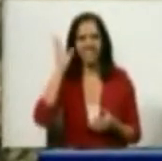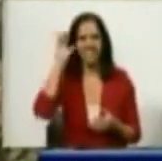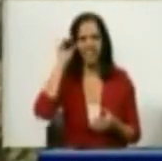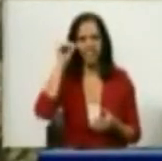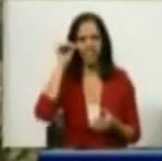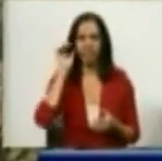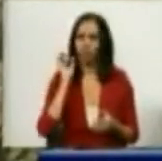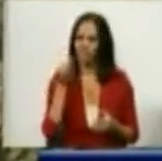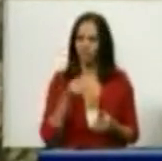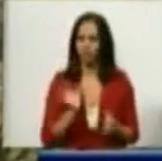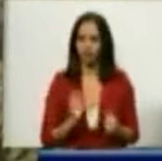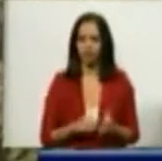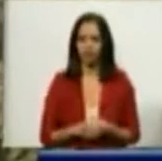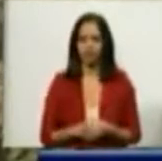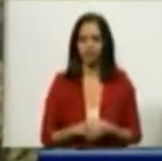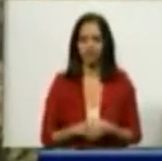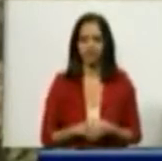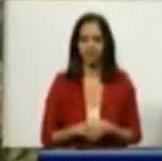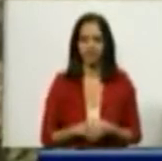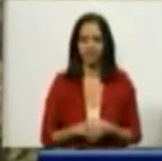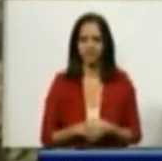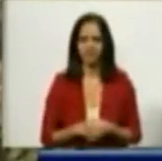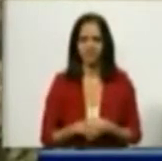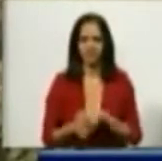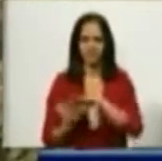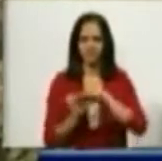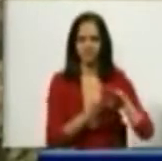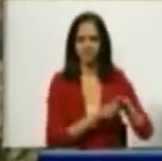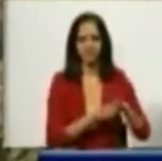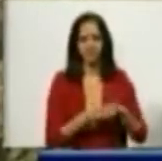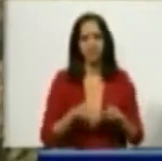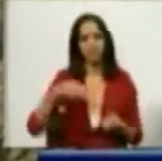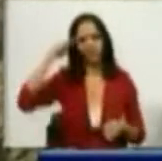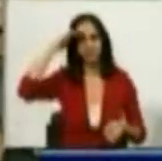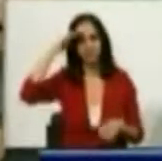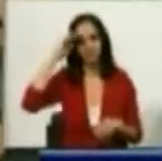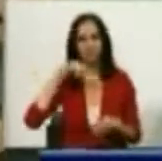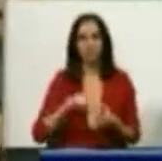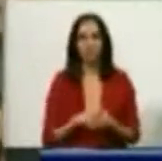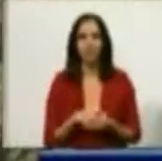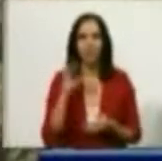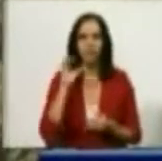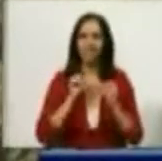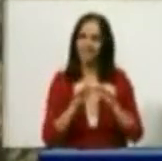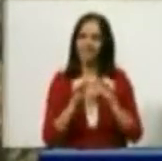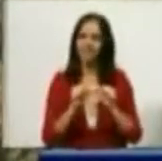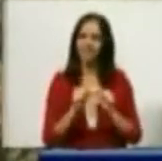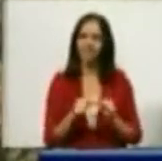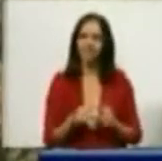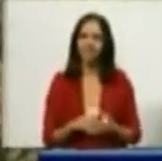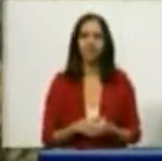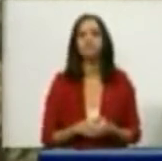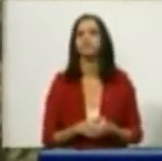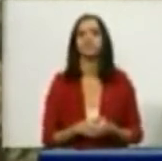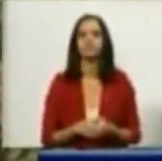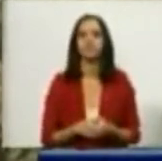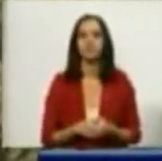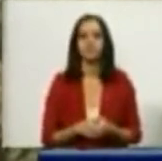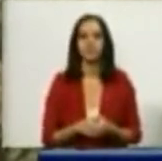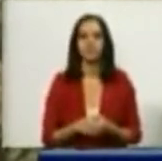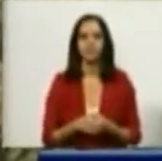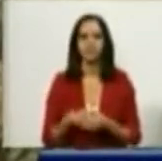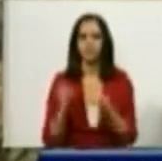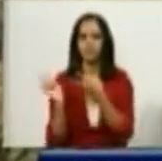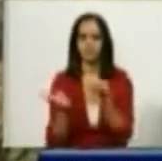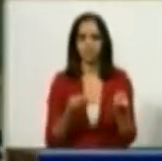calcahuete de este Coronel Contreras Rincón Rafael la patria sigue hermano Rivas la